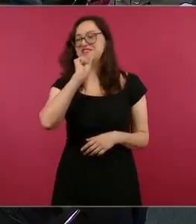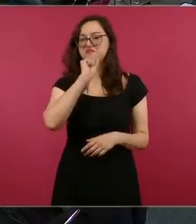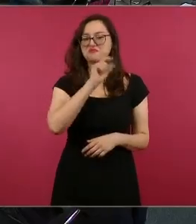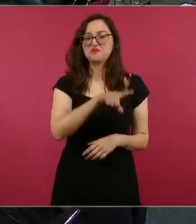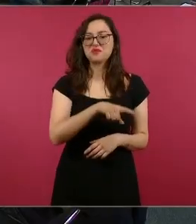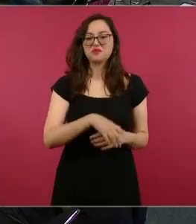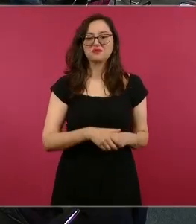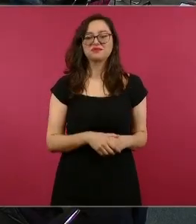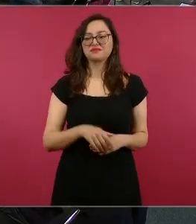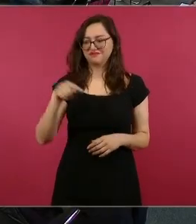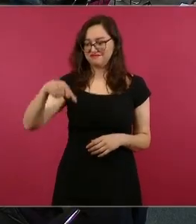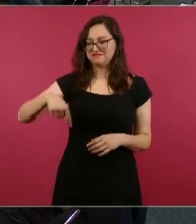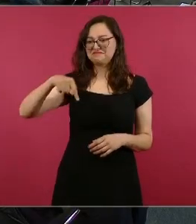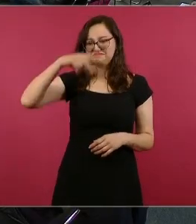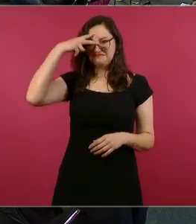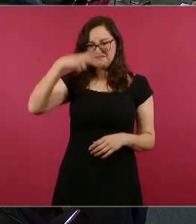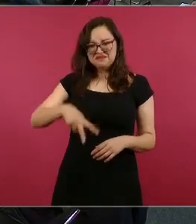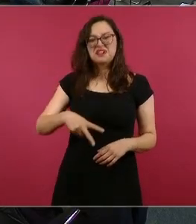Eso es México,